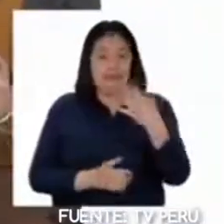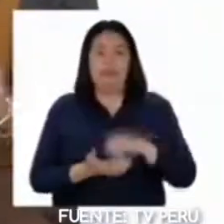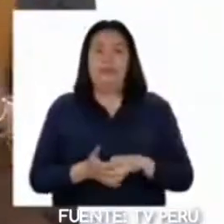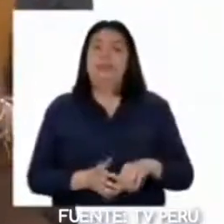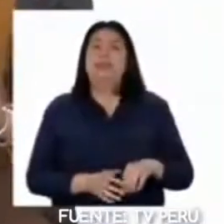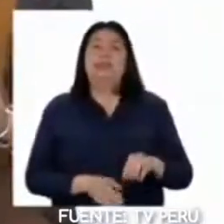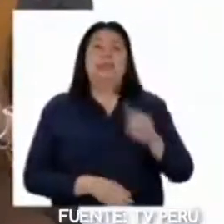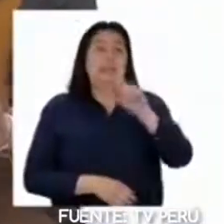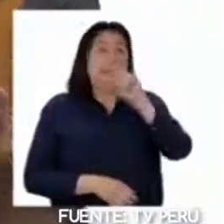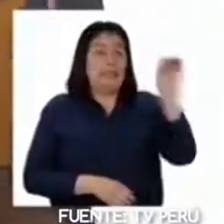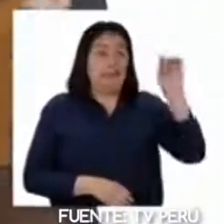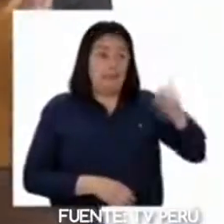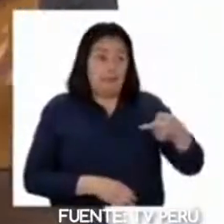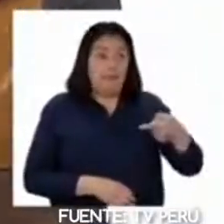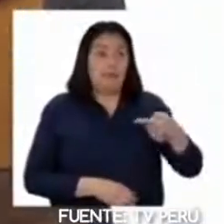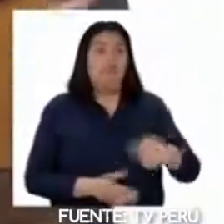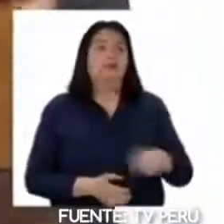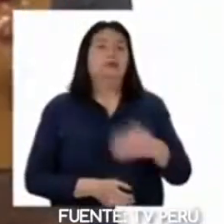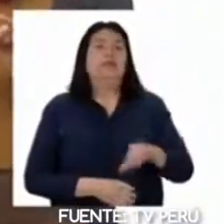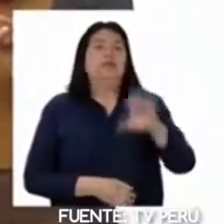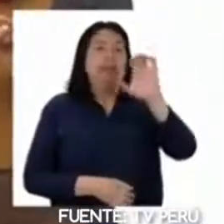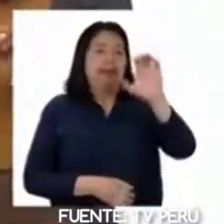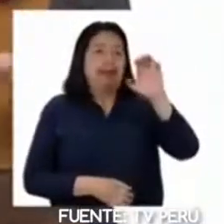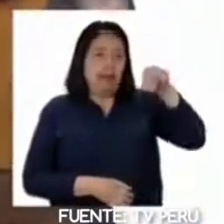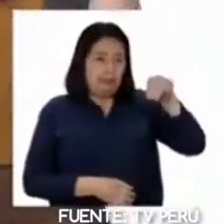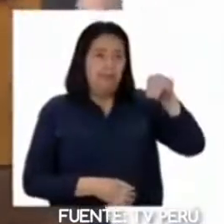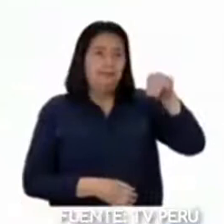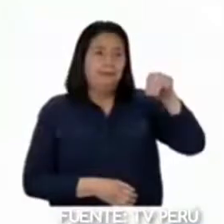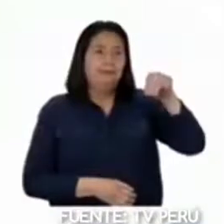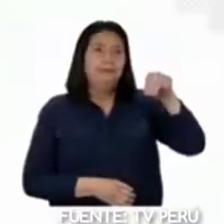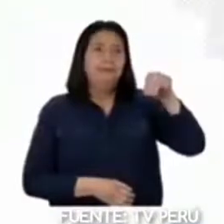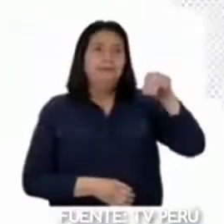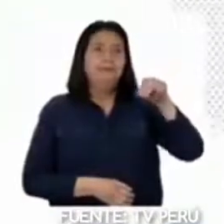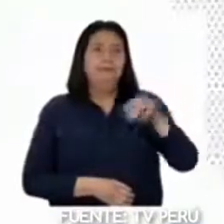que 100.000 manzanas forman una centena de millar.